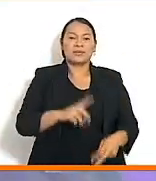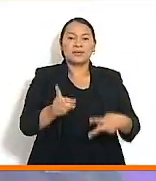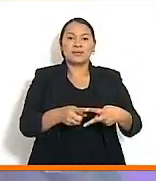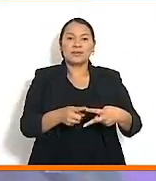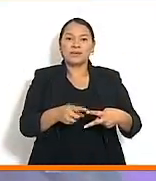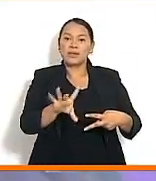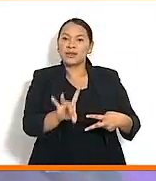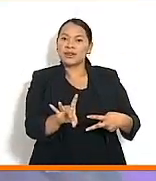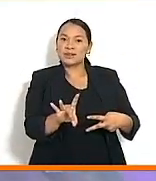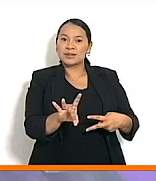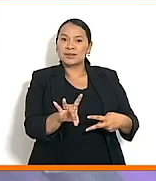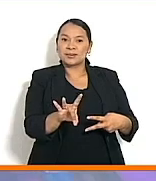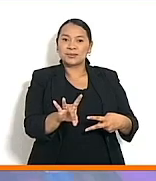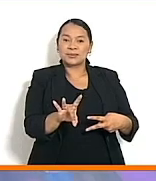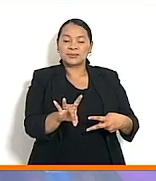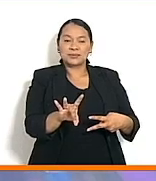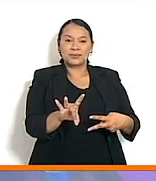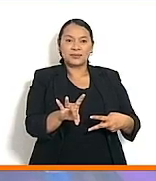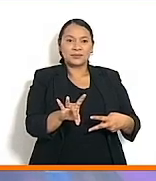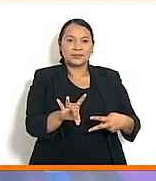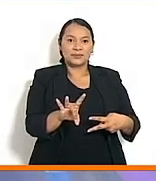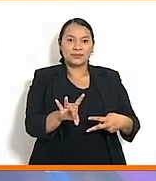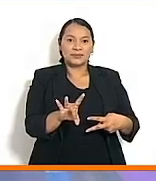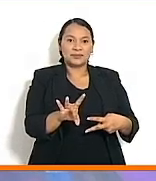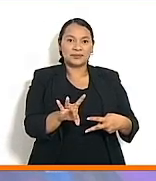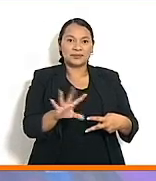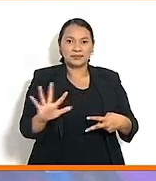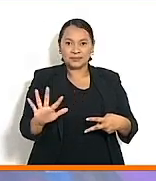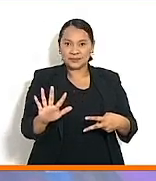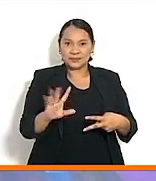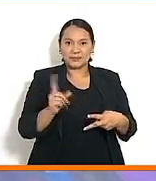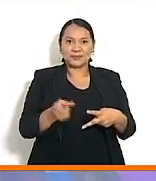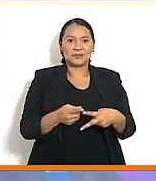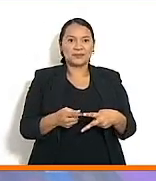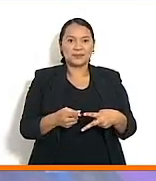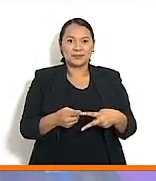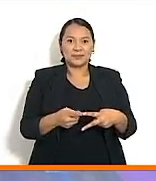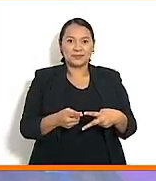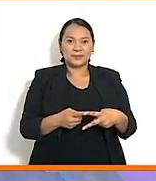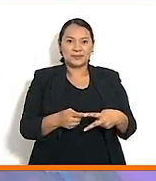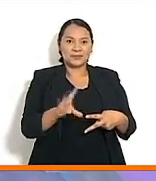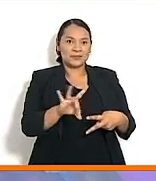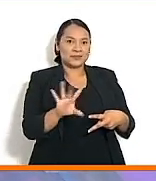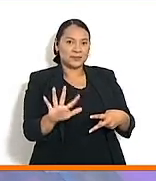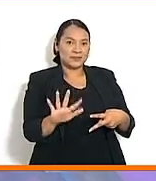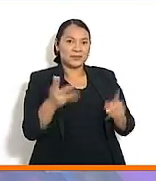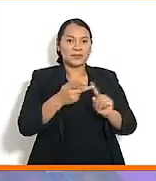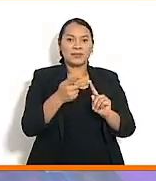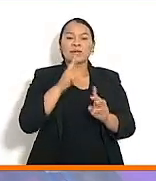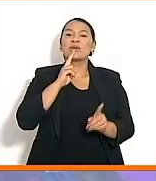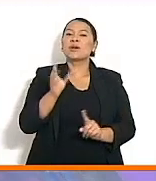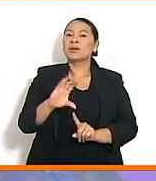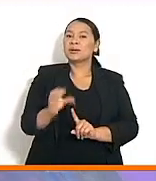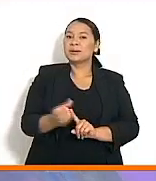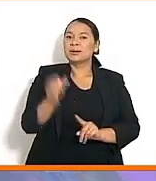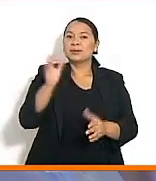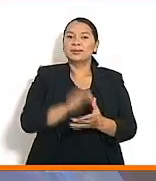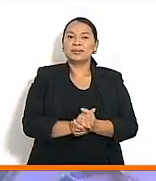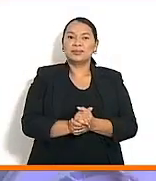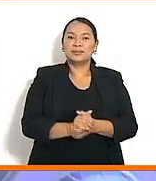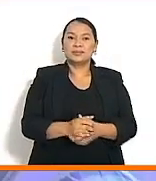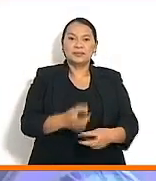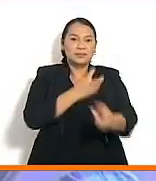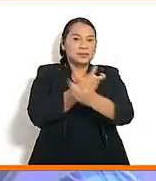8. Segundo dígito. 5. Primer número favorecido es el 85 con su catrachada